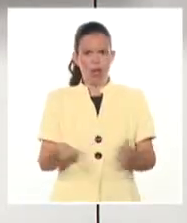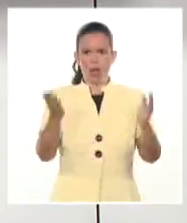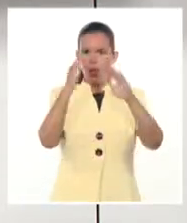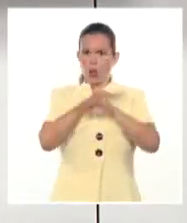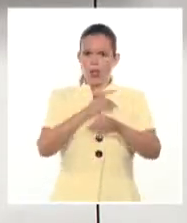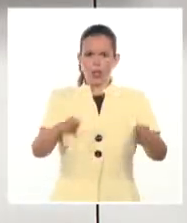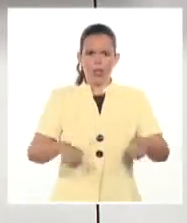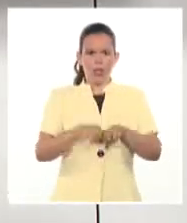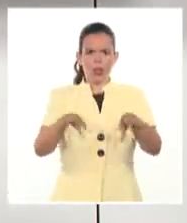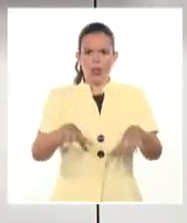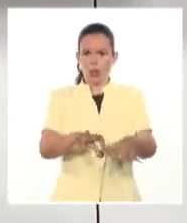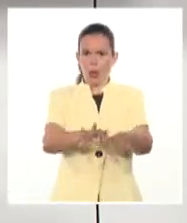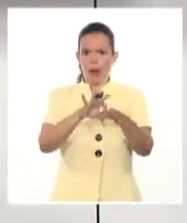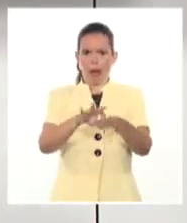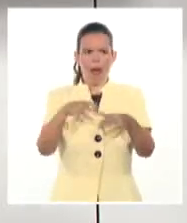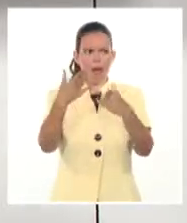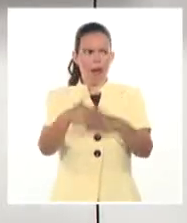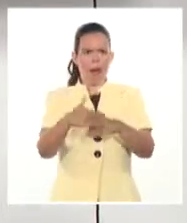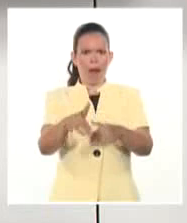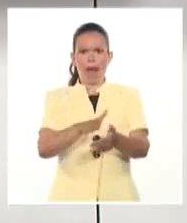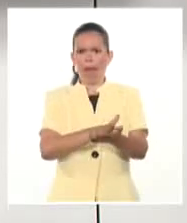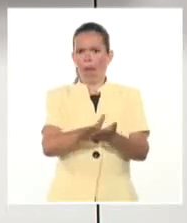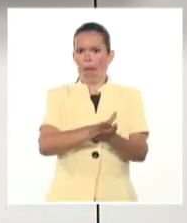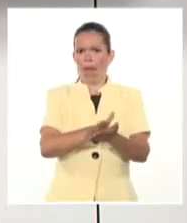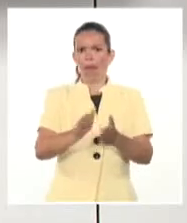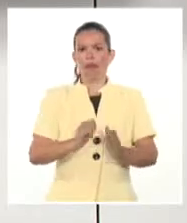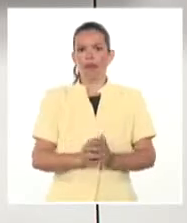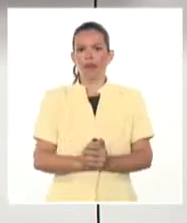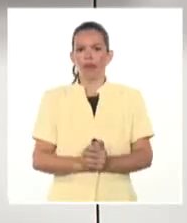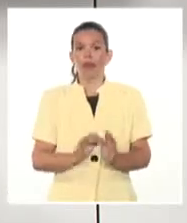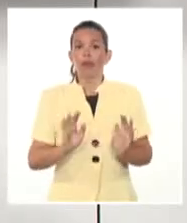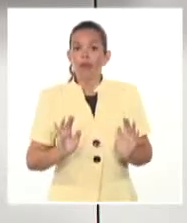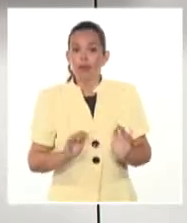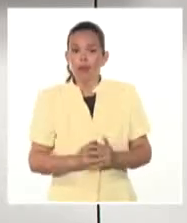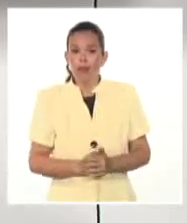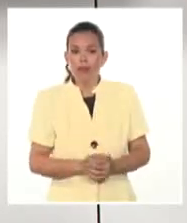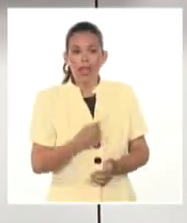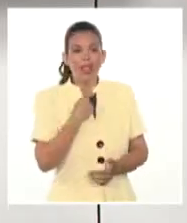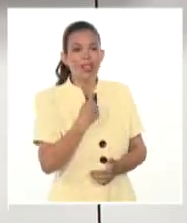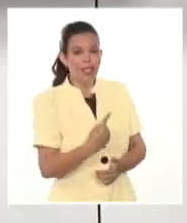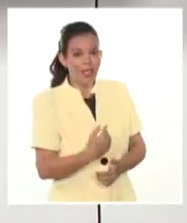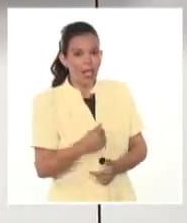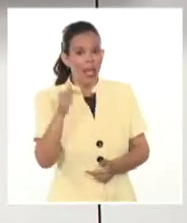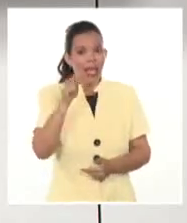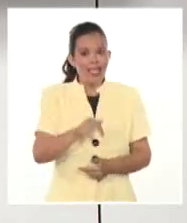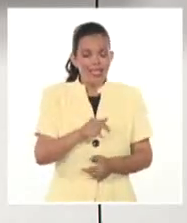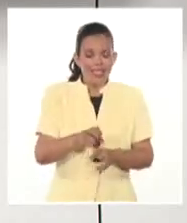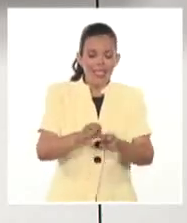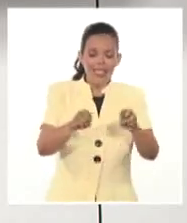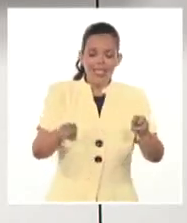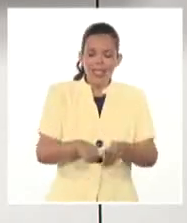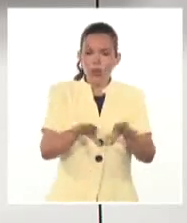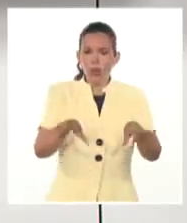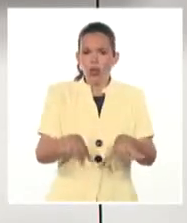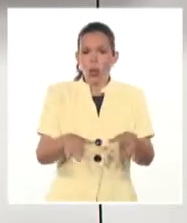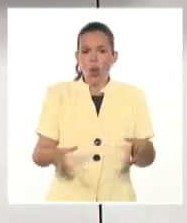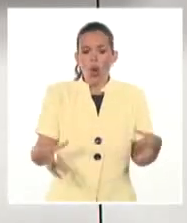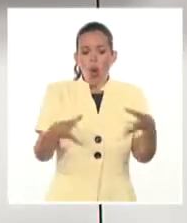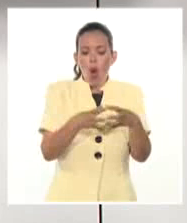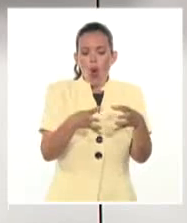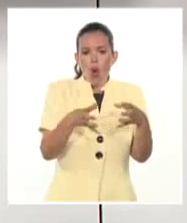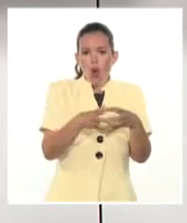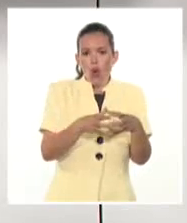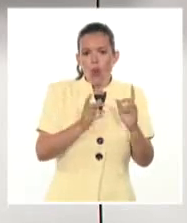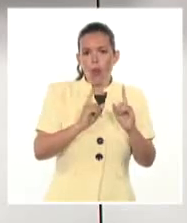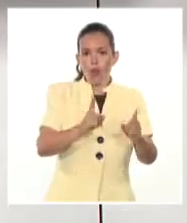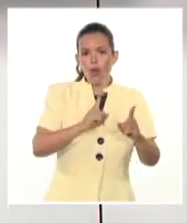está tranquilo. Fueron sus palabras textuales, y agrega: lo que ha habido es un conflicto entre un grupo de asambleístas opositores y